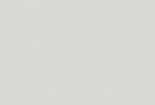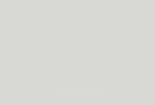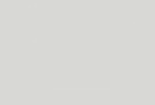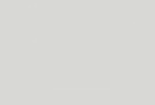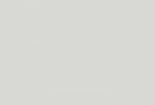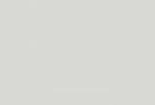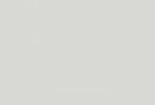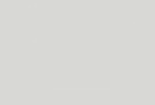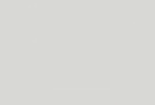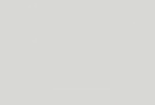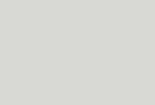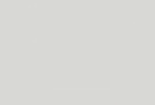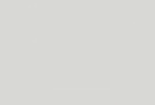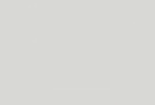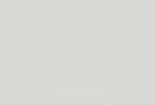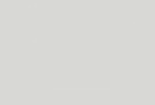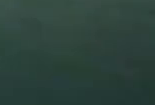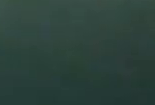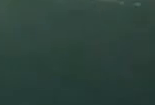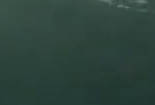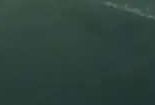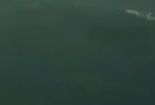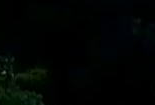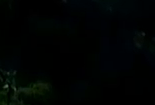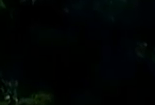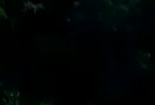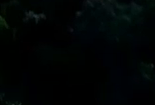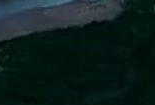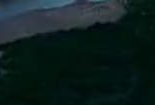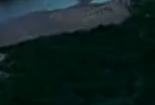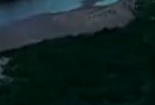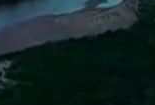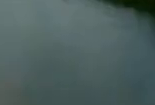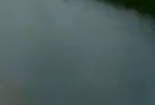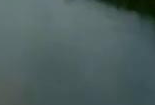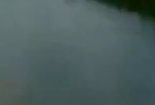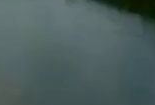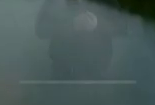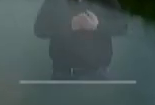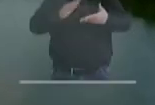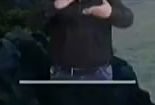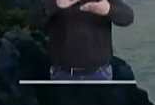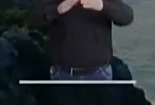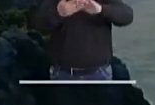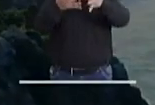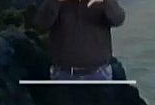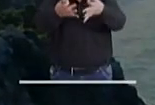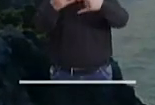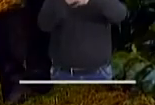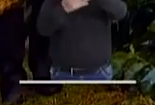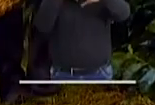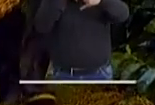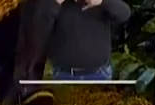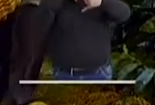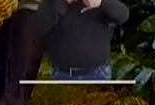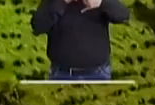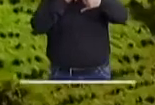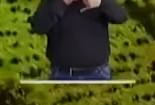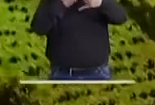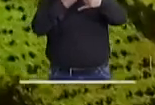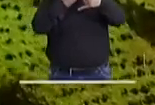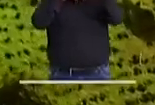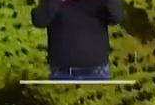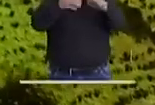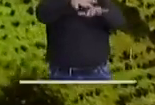Caquetá, pasando pues por todos esos territorios, el Guaviare, que vienen con toda una estrategia y un trabajo y un portafolio especial para dar a